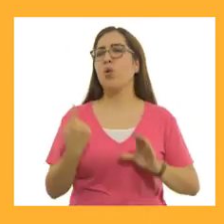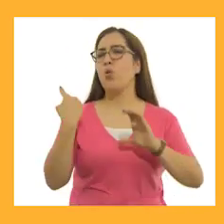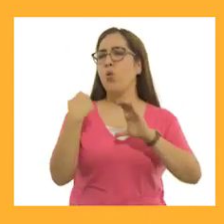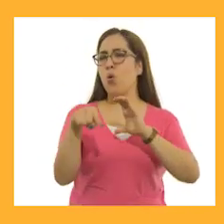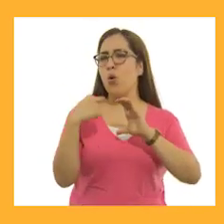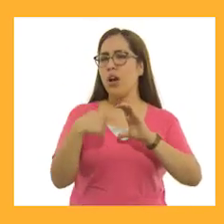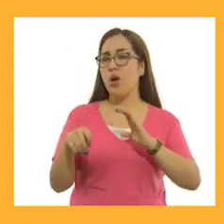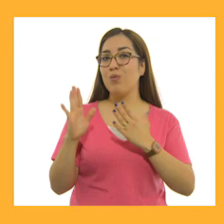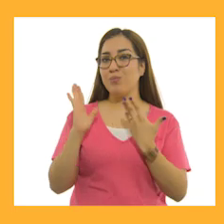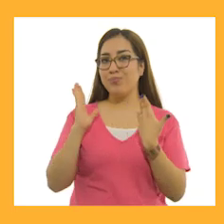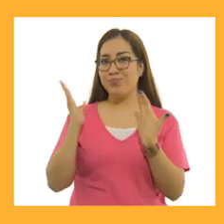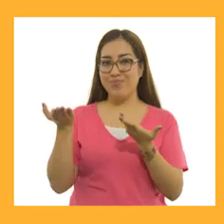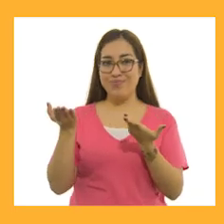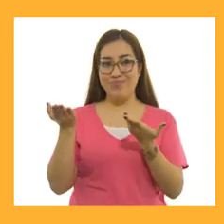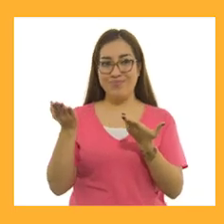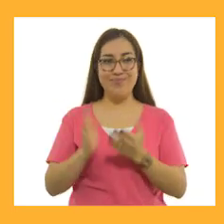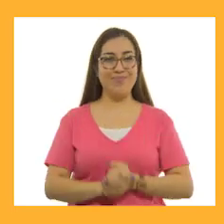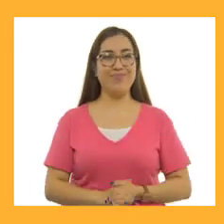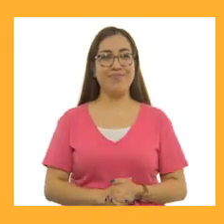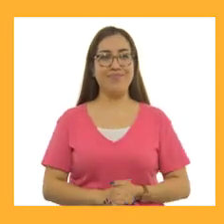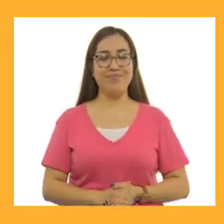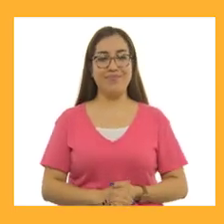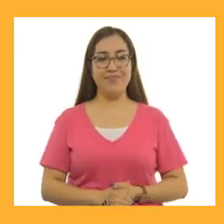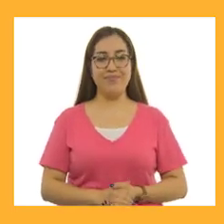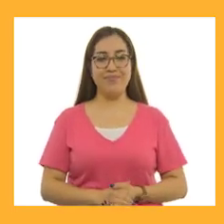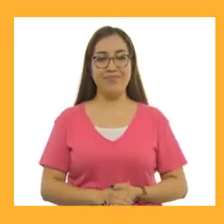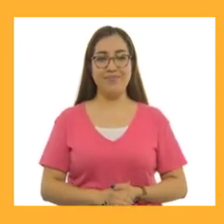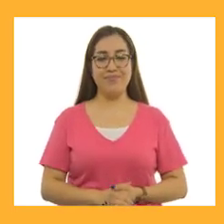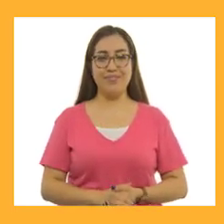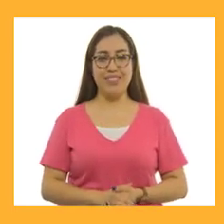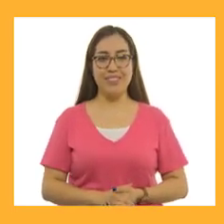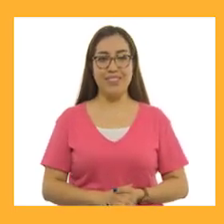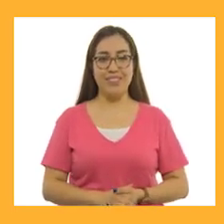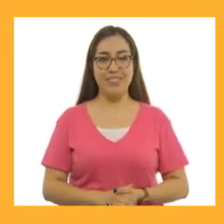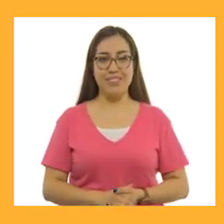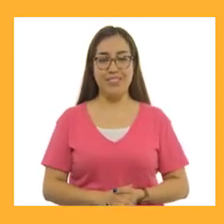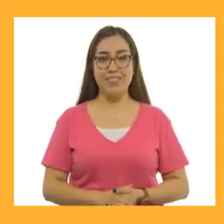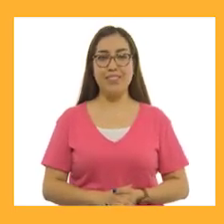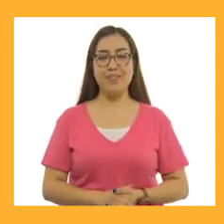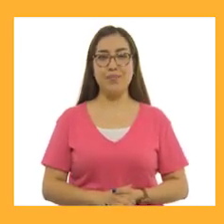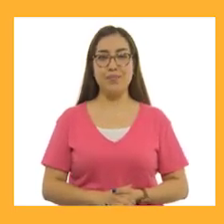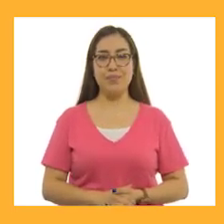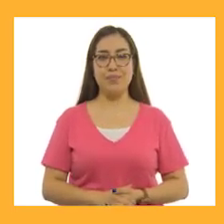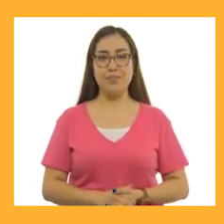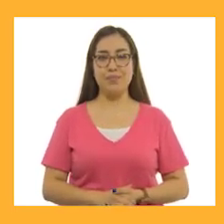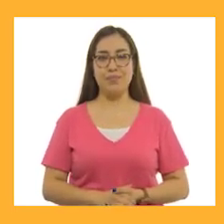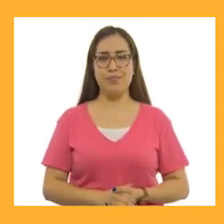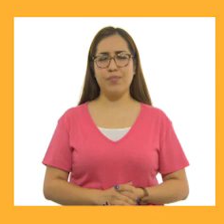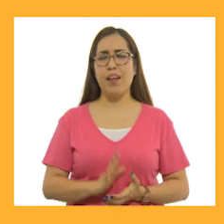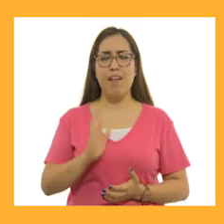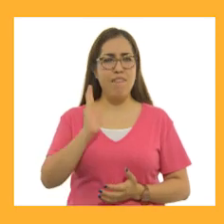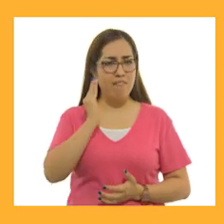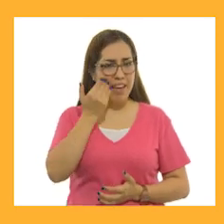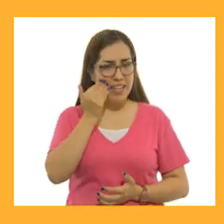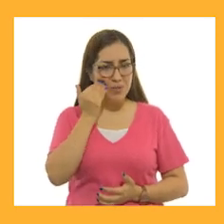buzón punto escolar 9 puntos 0.2 punto mx facebook